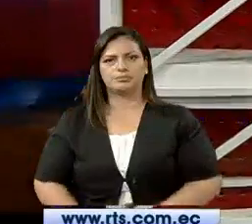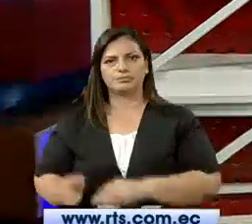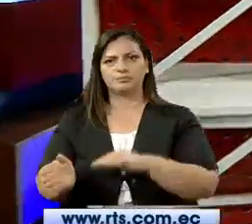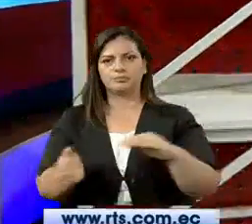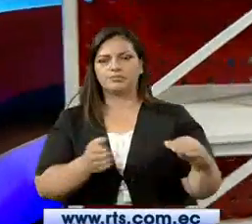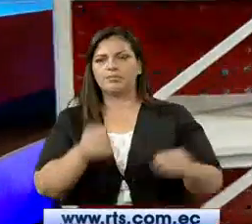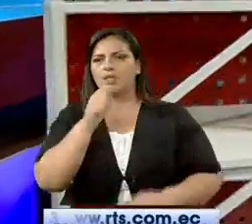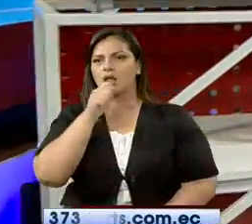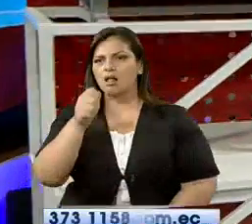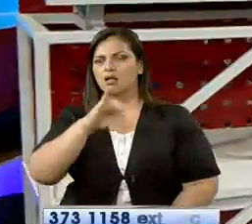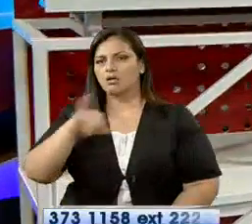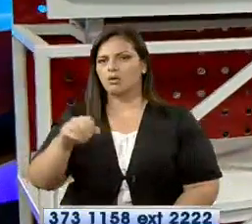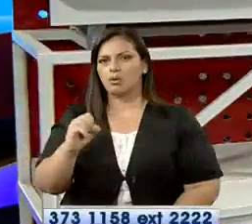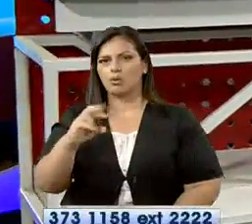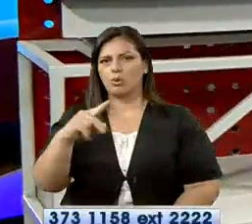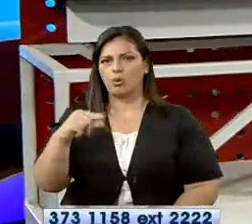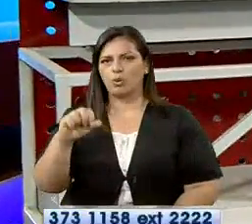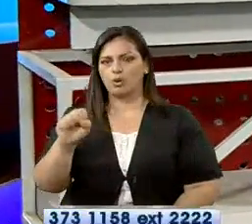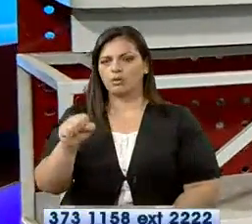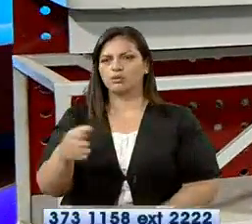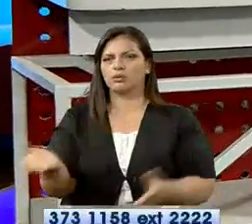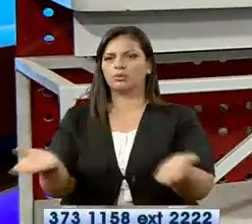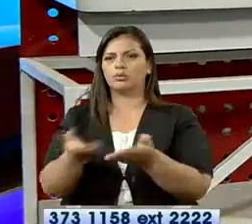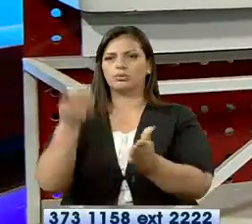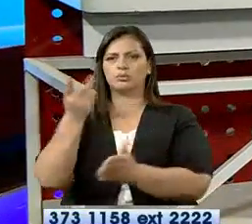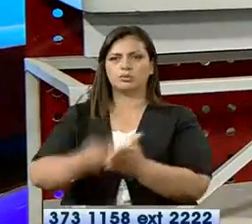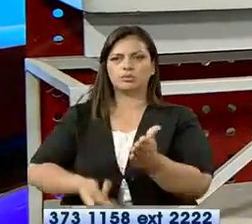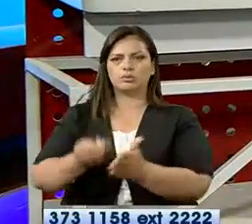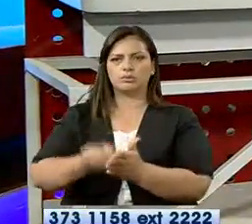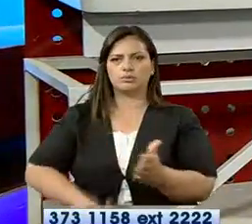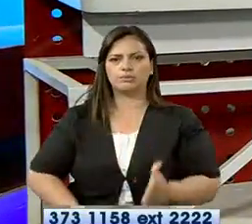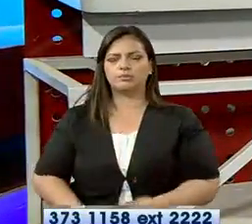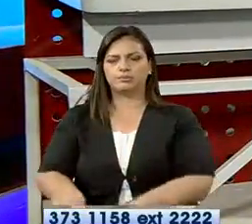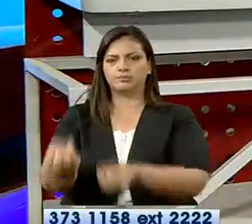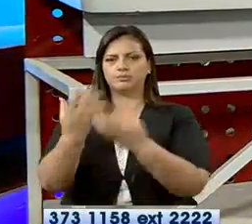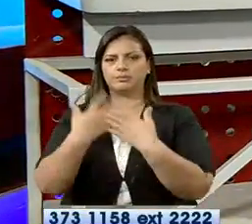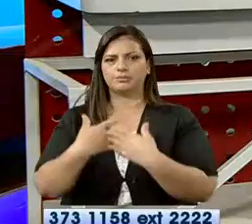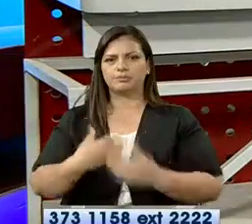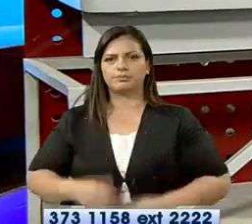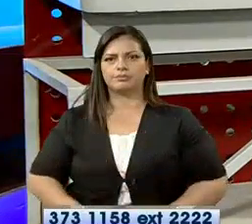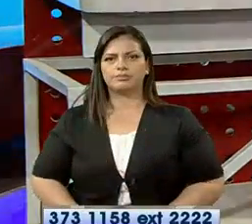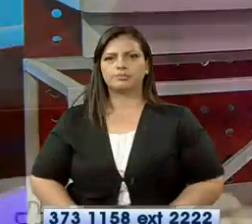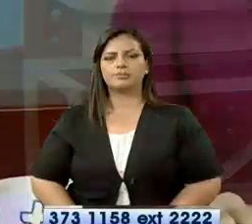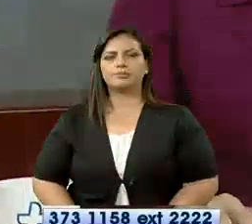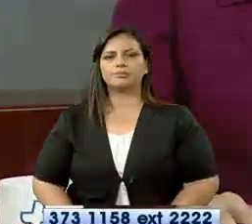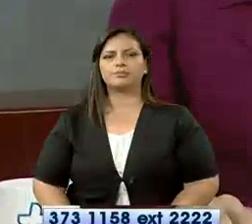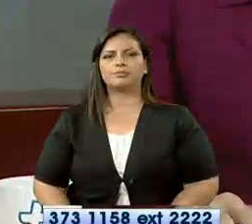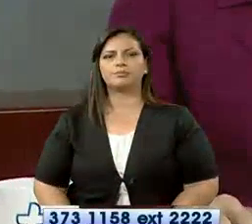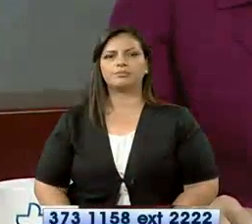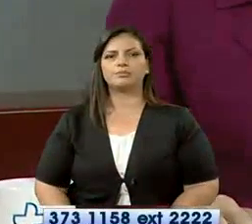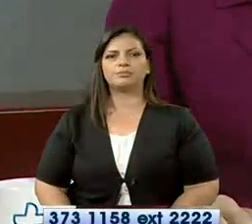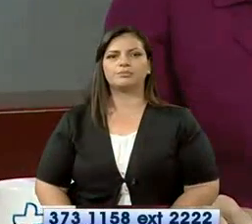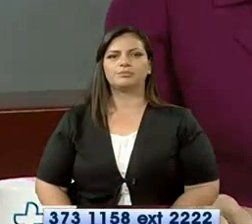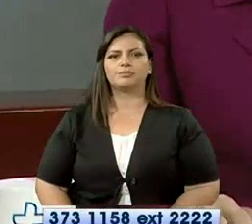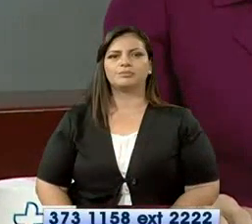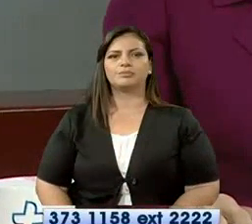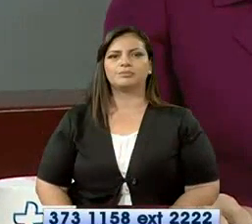con Jorge Salazar para que nos diga dónde se encuentra y cuál es su reporte. Adelante, Jorge, te escuchamos.